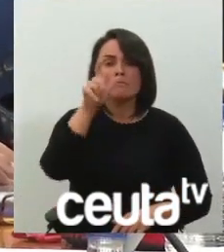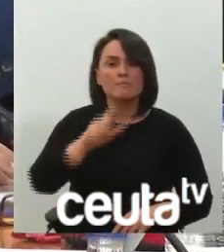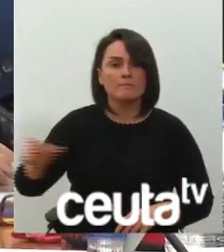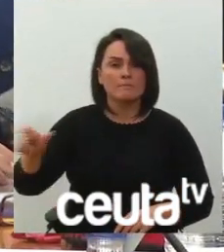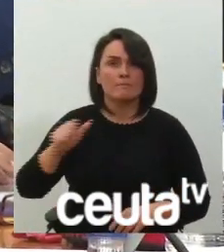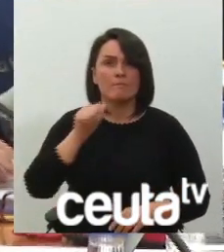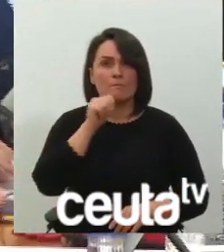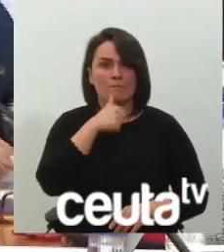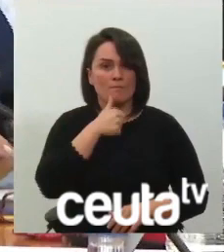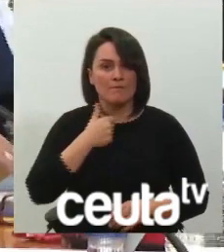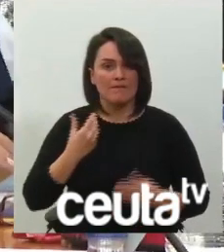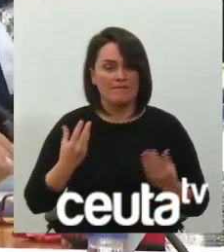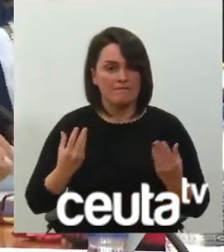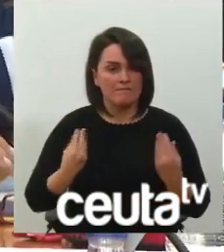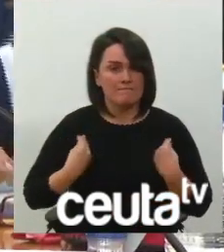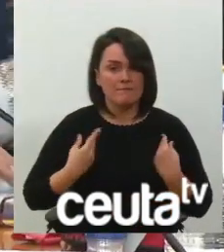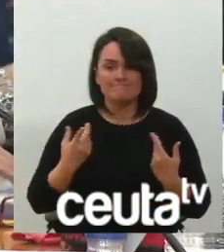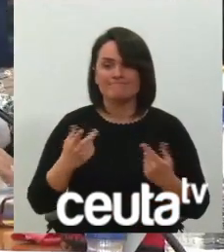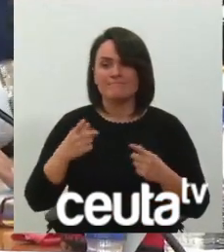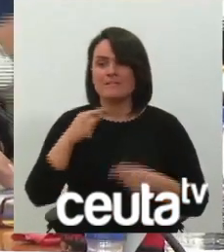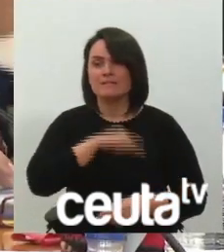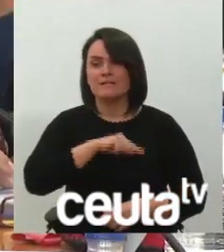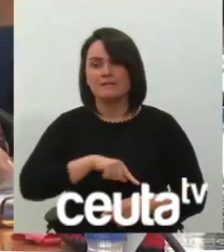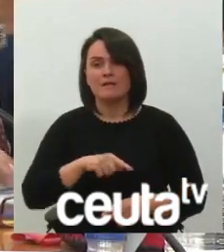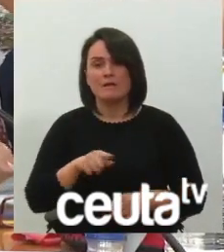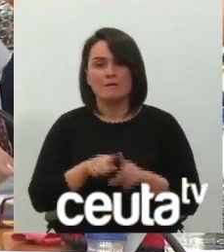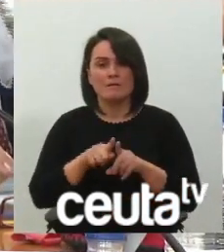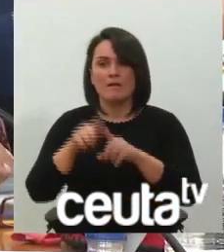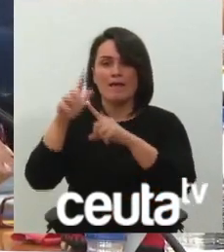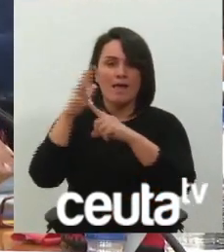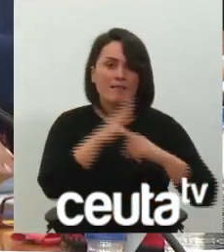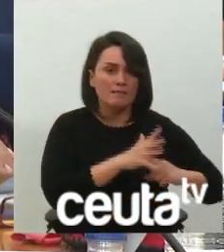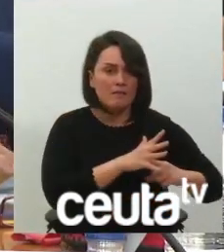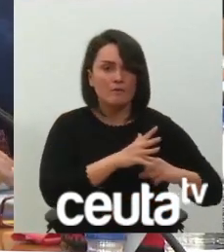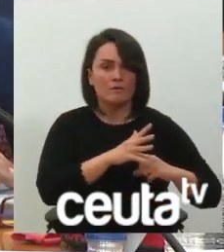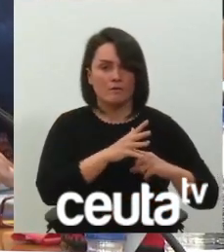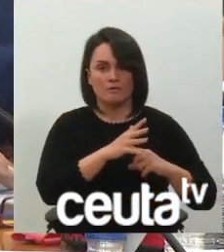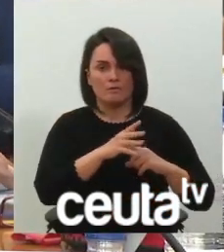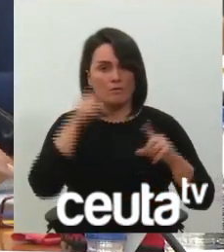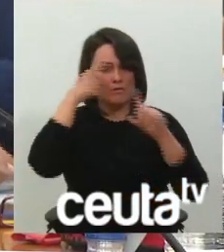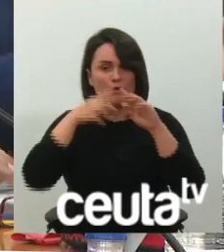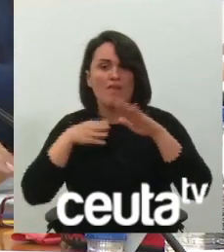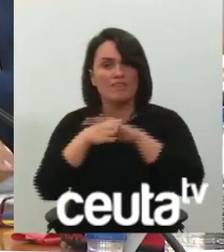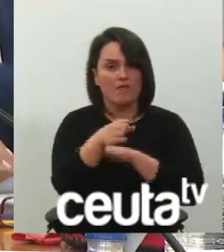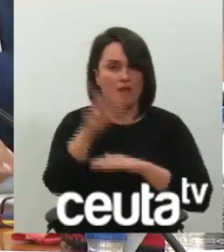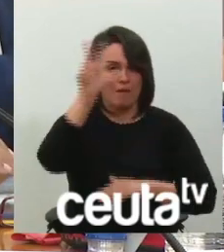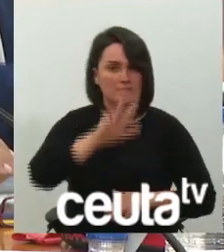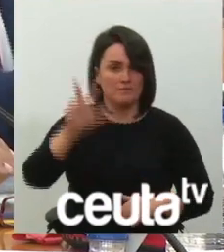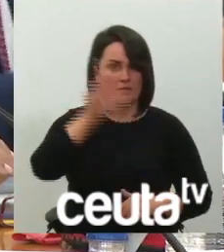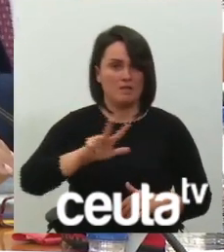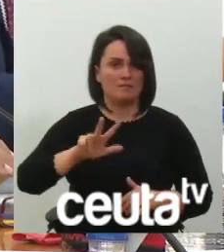aislados también a la hora de acceder al resto de nuestro país a la hora de llegar a la península